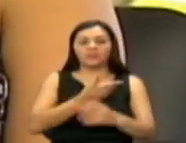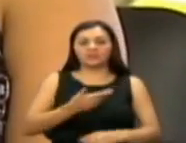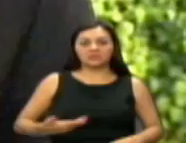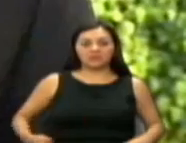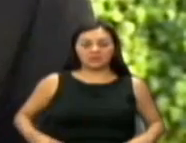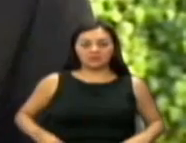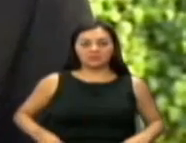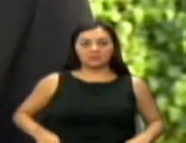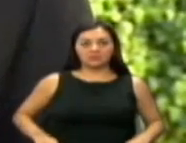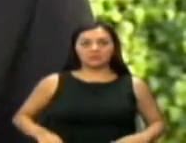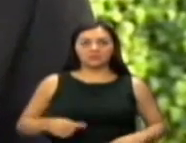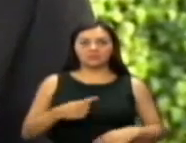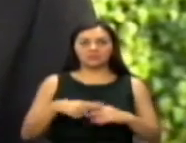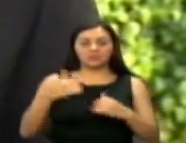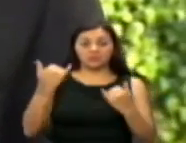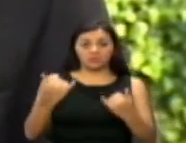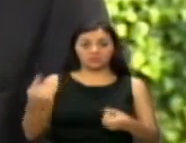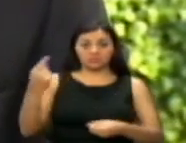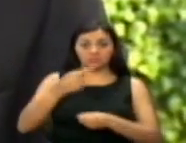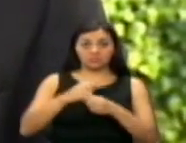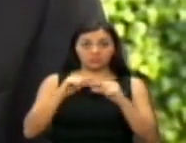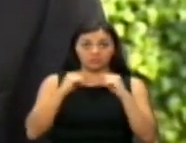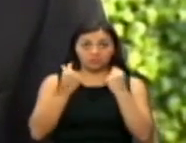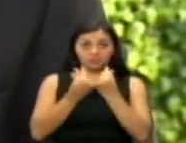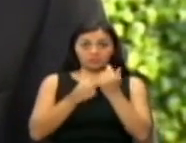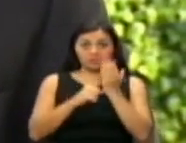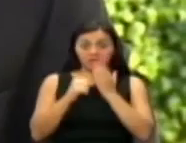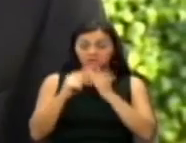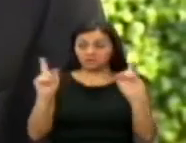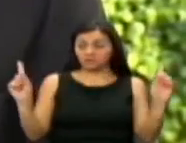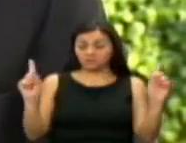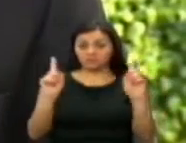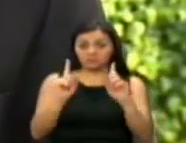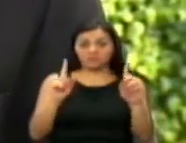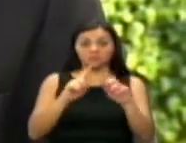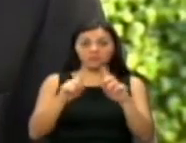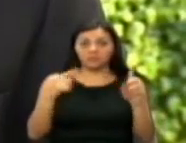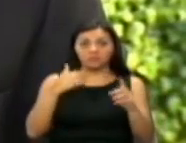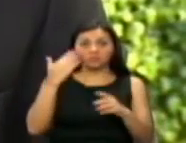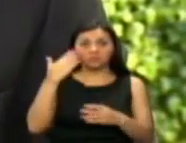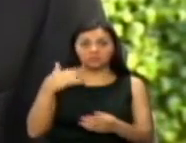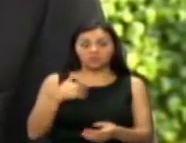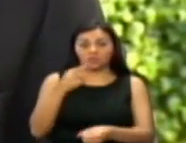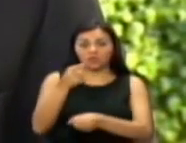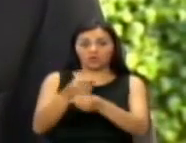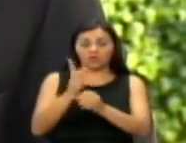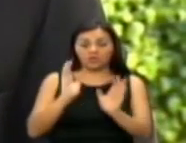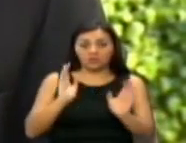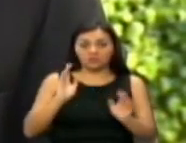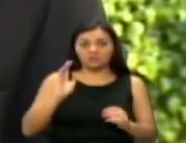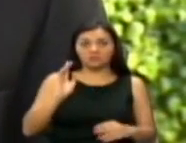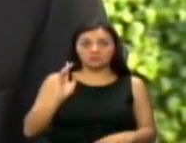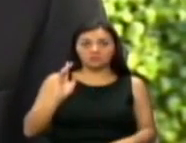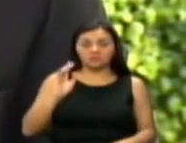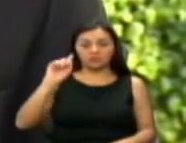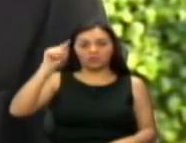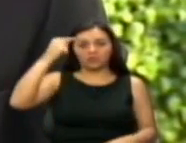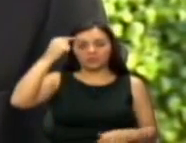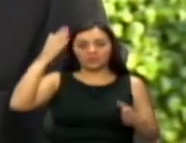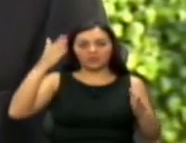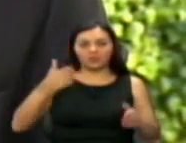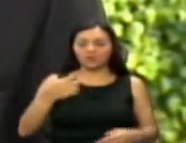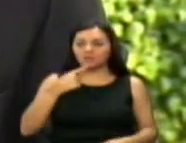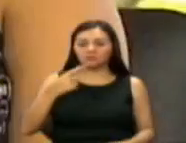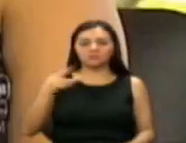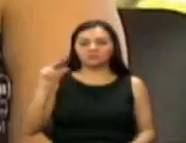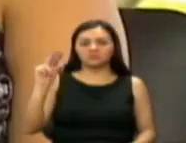estaba programado para este gabinete. No sé si lo omitieron, yo ordené, gobernadora. Ellos anunciaron que no van a venir porque el